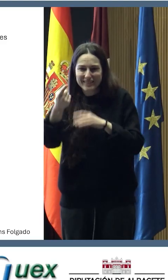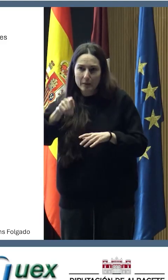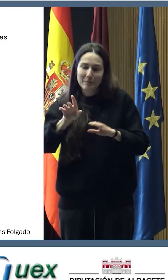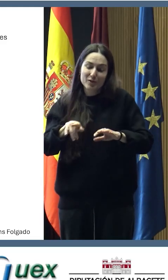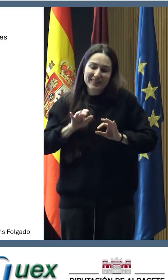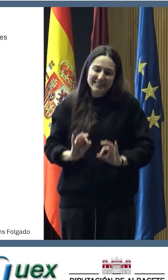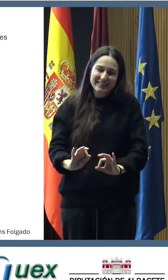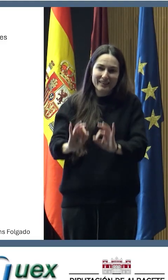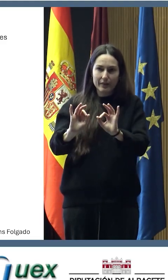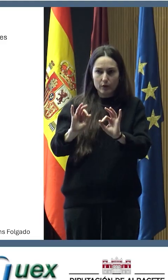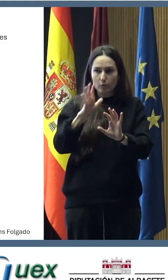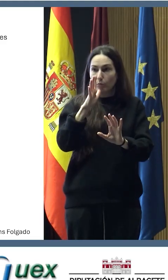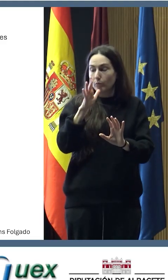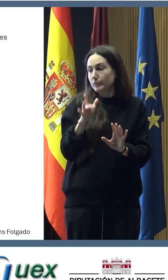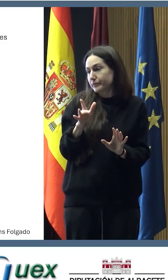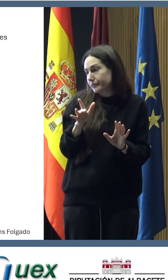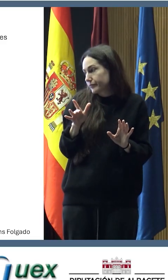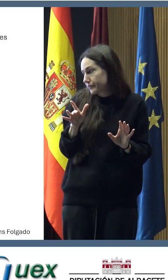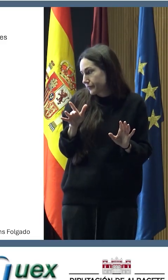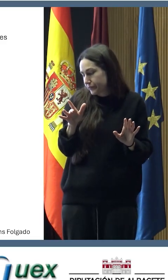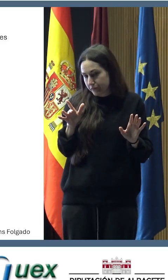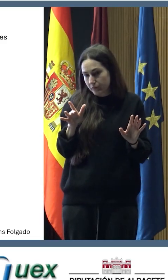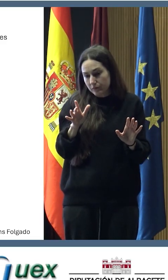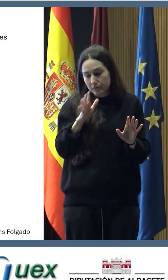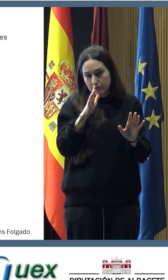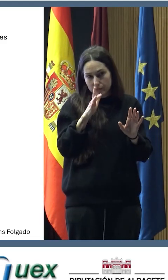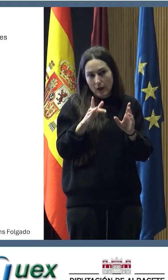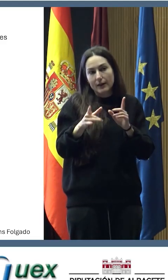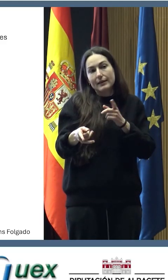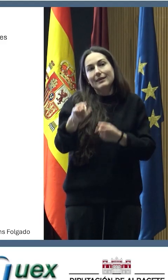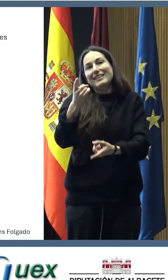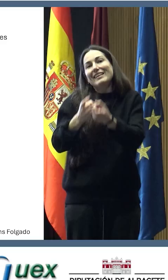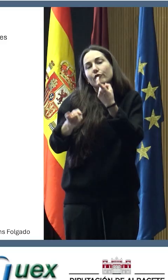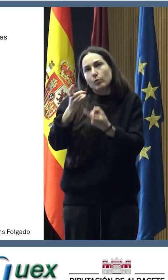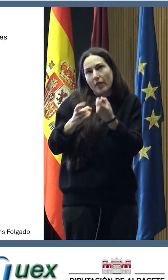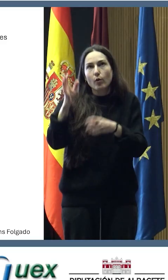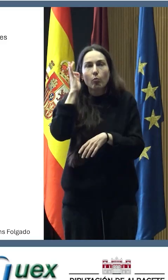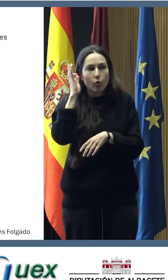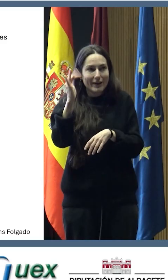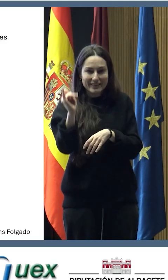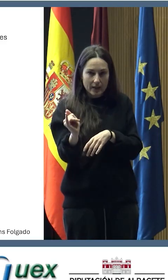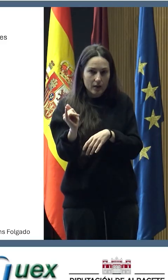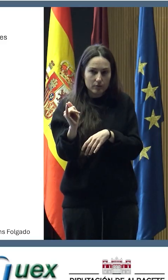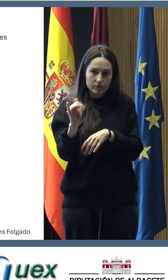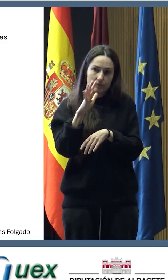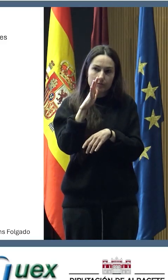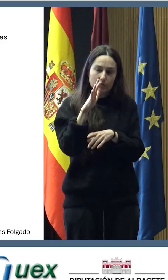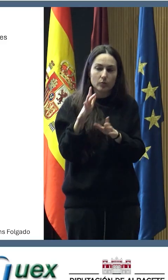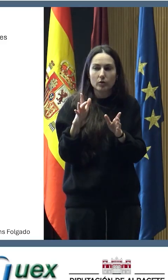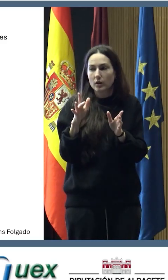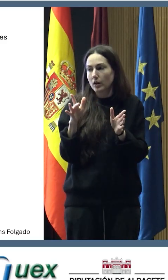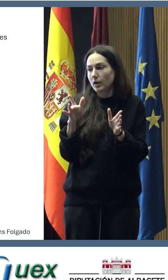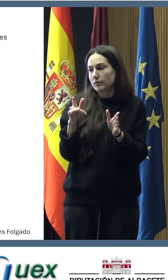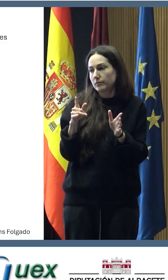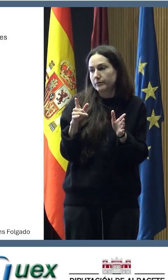tiene los screening con los datos de mujeres. O sea, el patrón de la osteoporosis